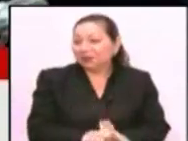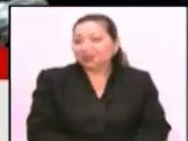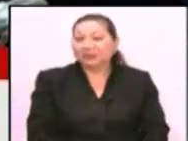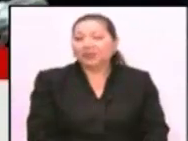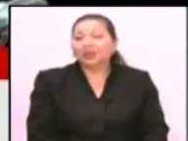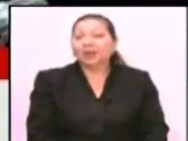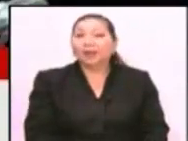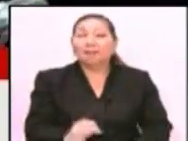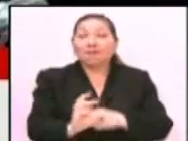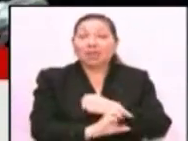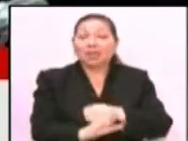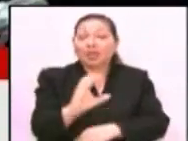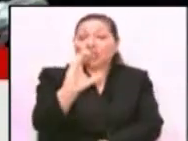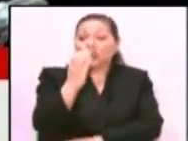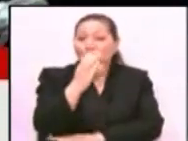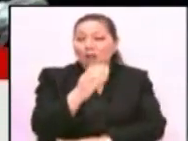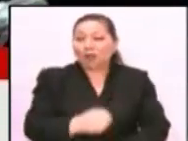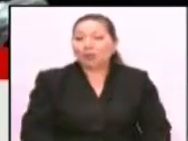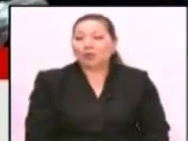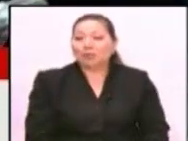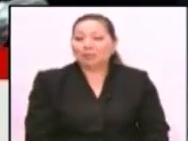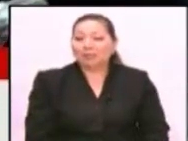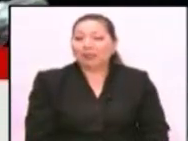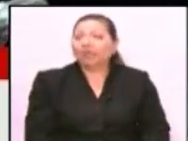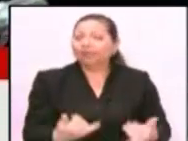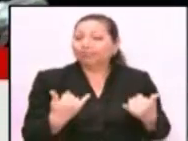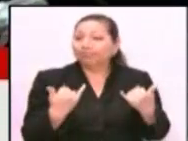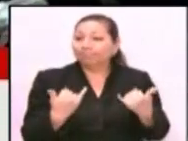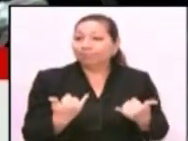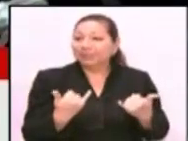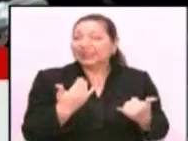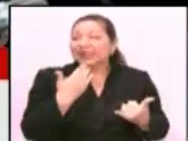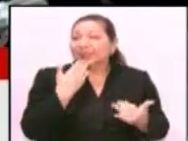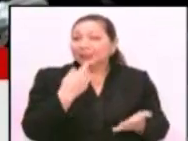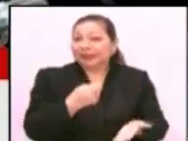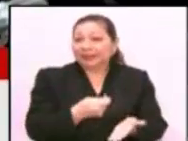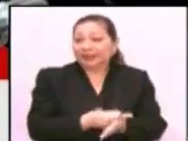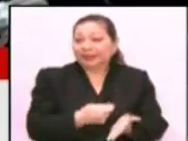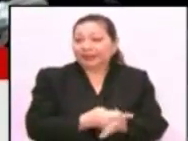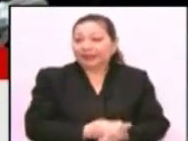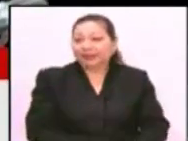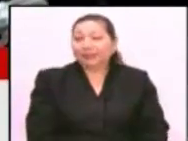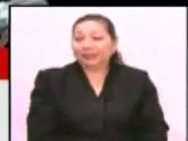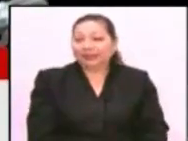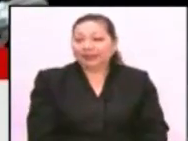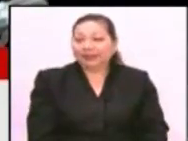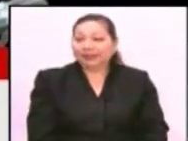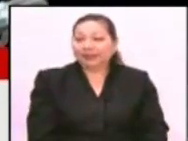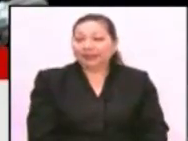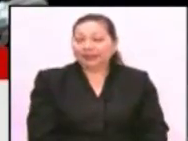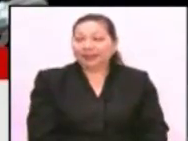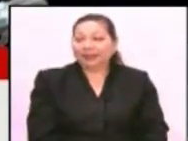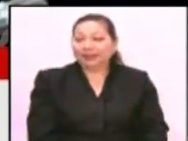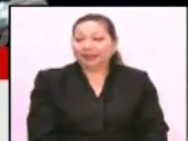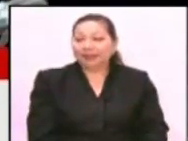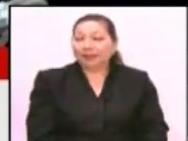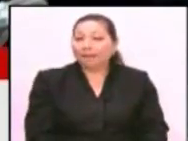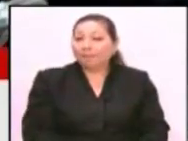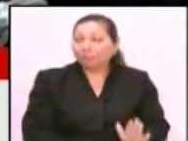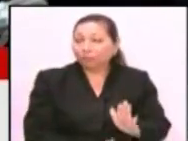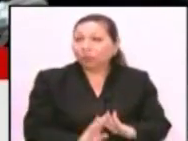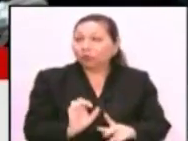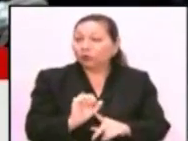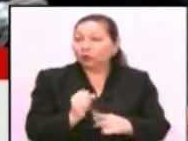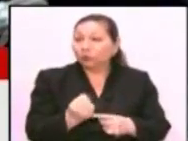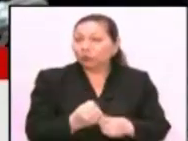particular de Colombia. Otro. En este caso, quien pagaba o quien paga actualmente es Prosperidad